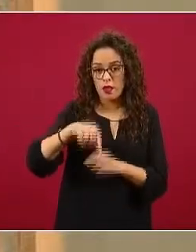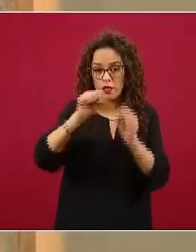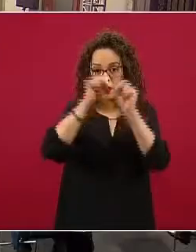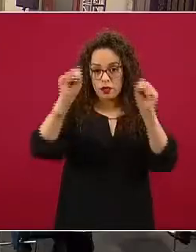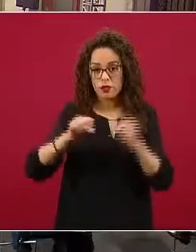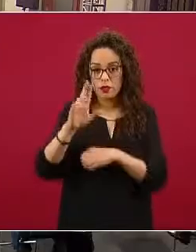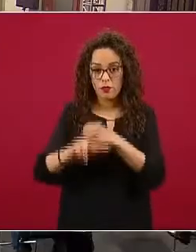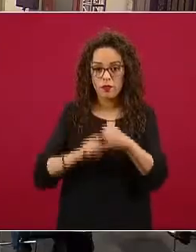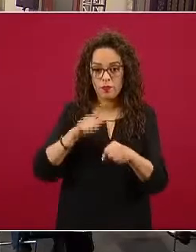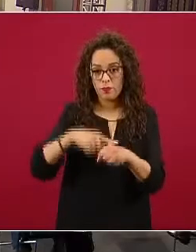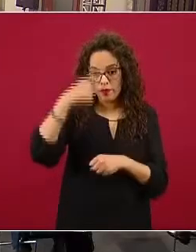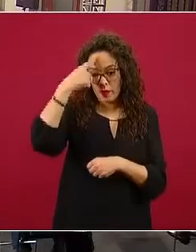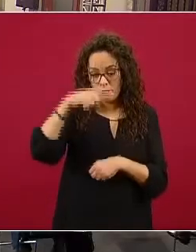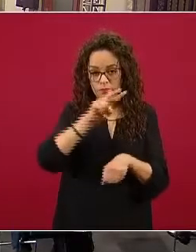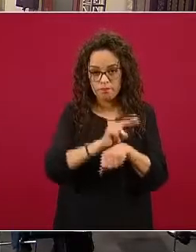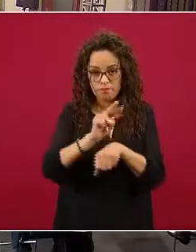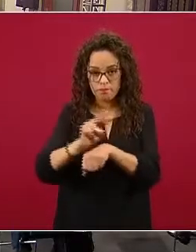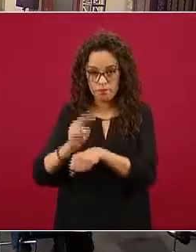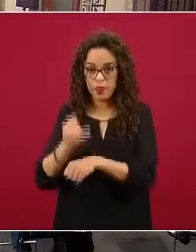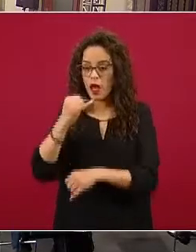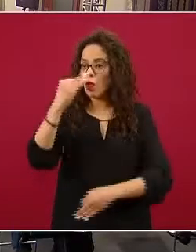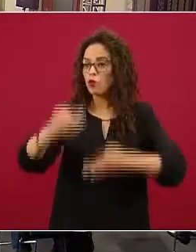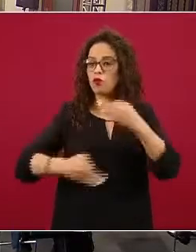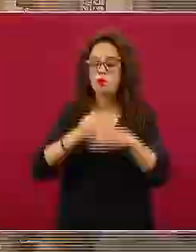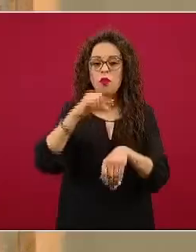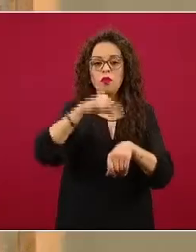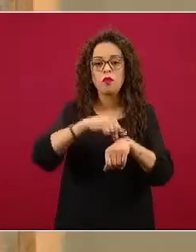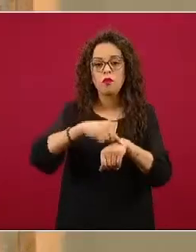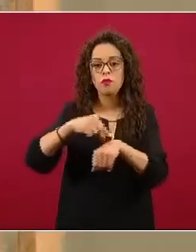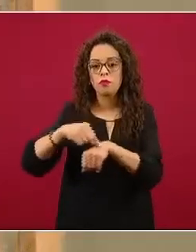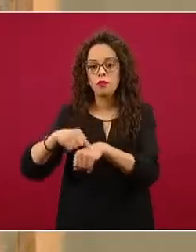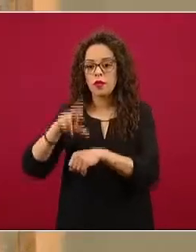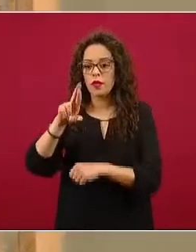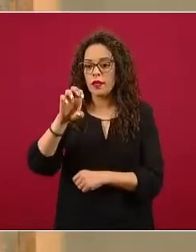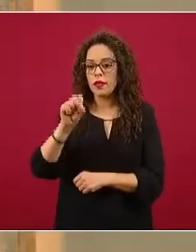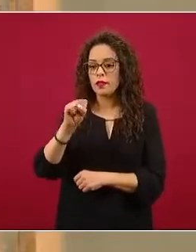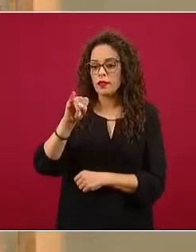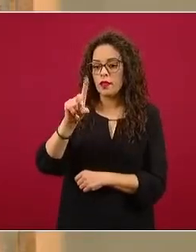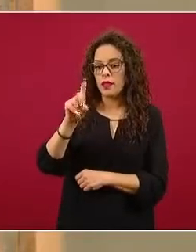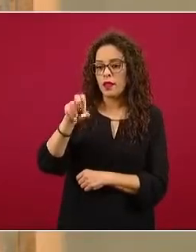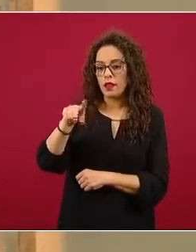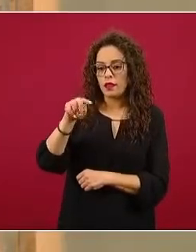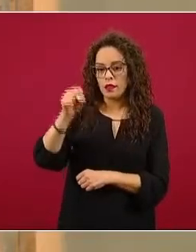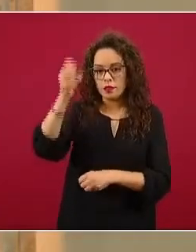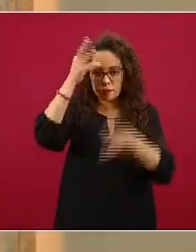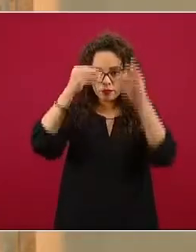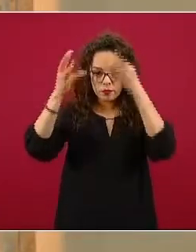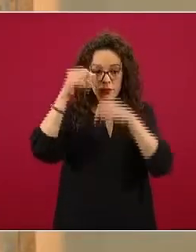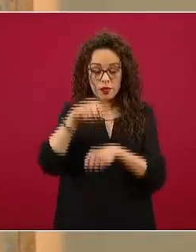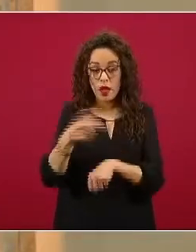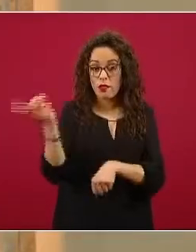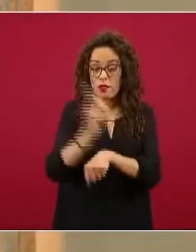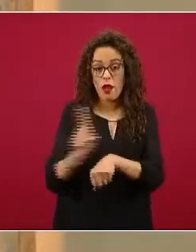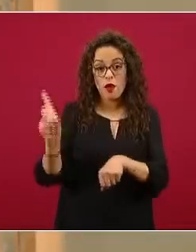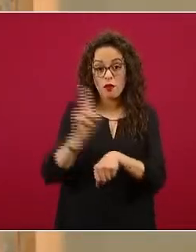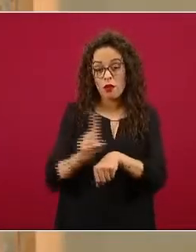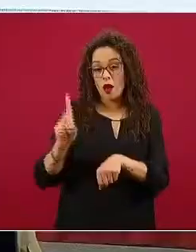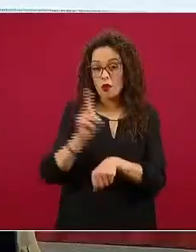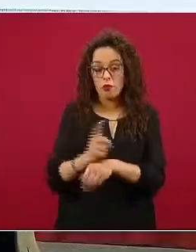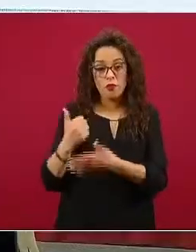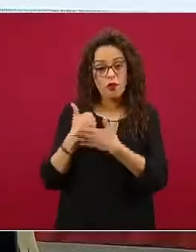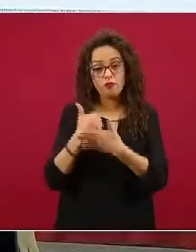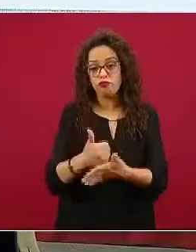Vigilancia Epidemiológica, y para todos los médicos residentes de la Dirección General de Epidemiología que contribuyen diariamente para este